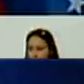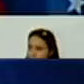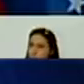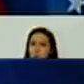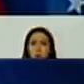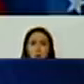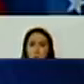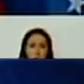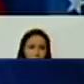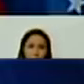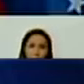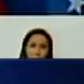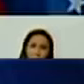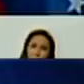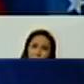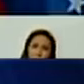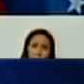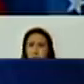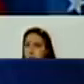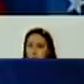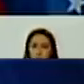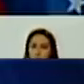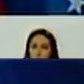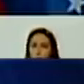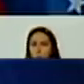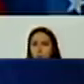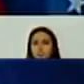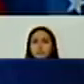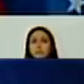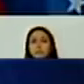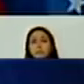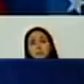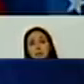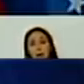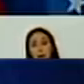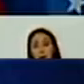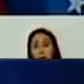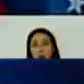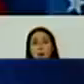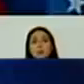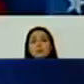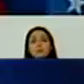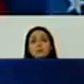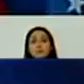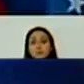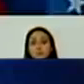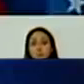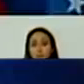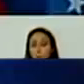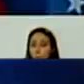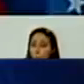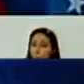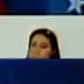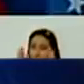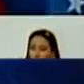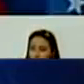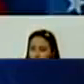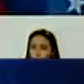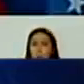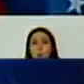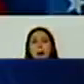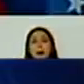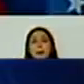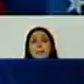una decisión de un tribunal y ejercerlo, como he explicado, con la modalidad del